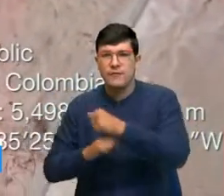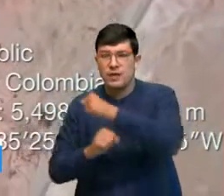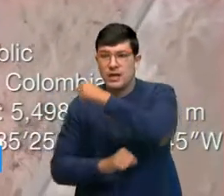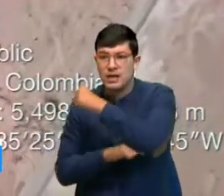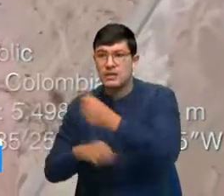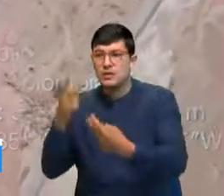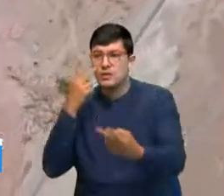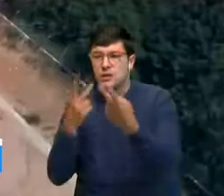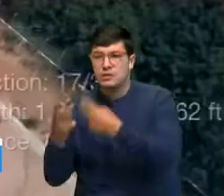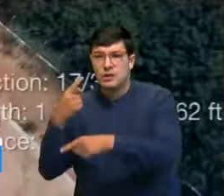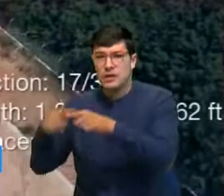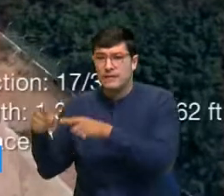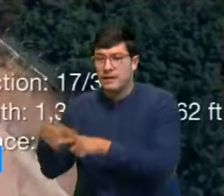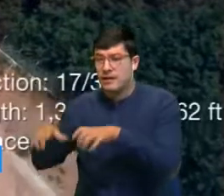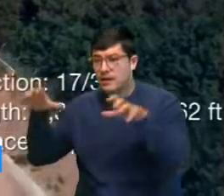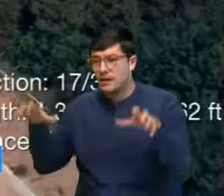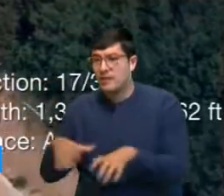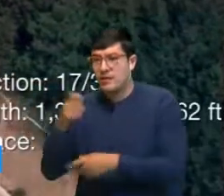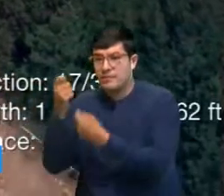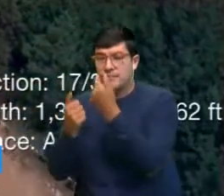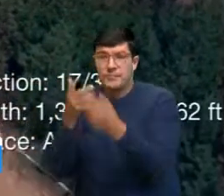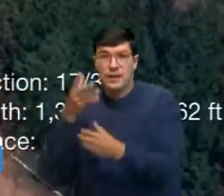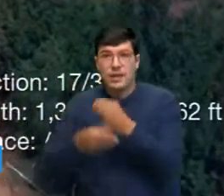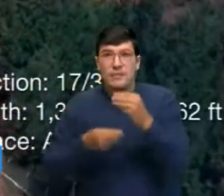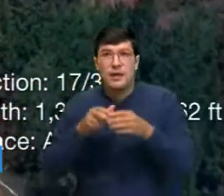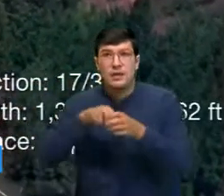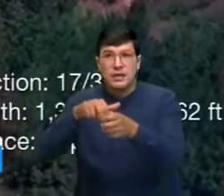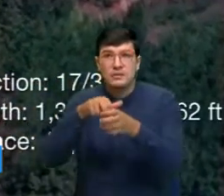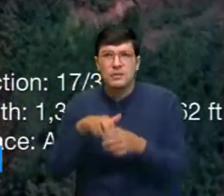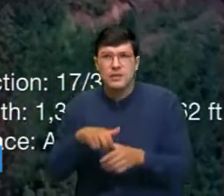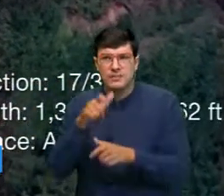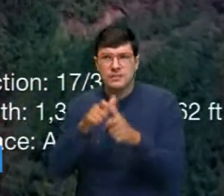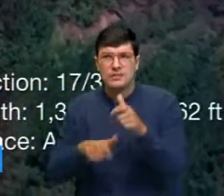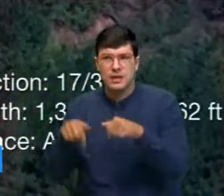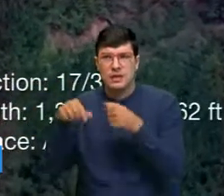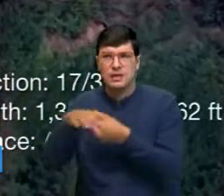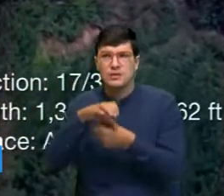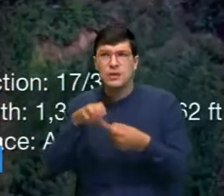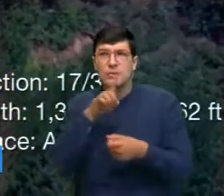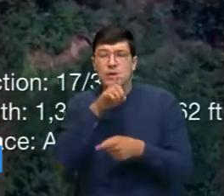actividad comercial y la movilización de pasajeros en general hacia bucaramanga y otros destinos